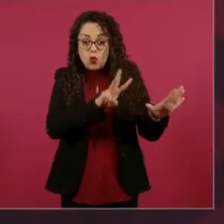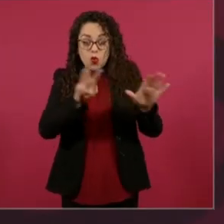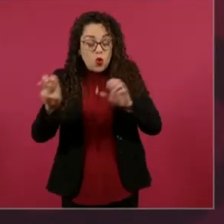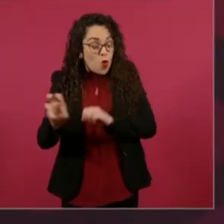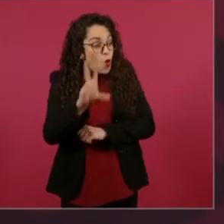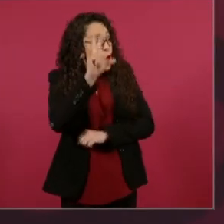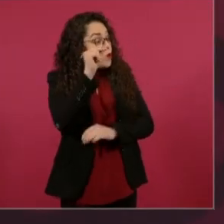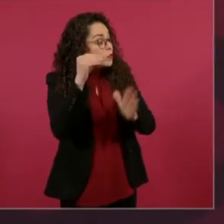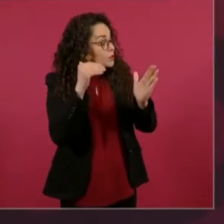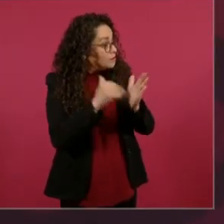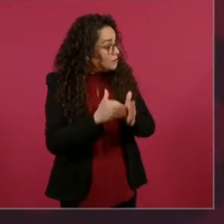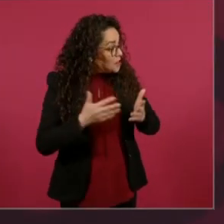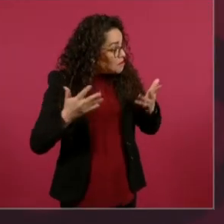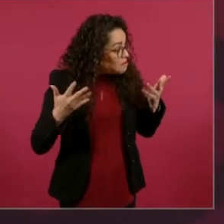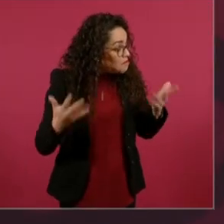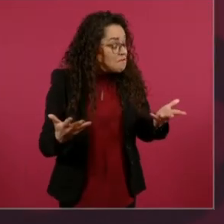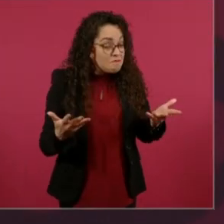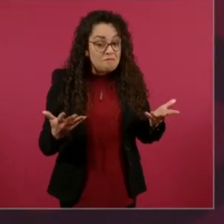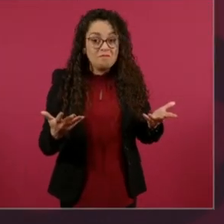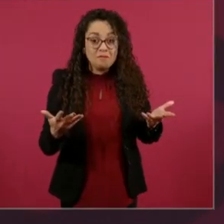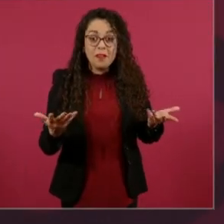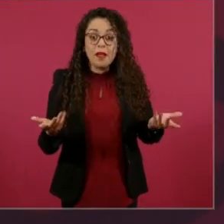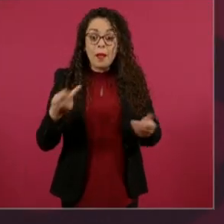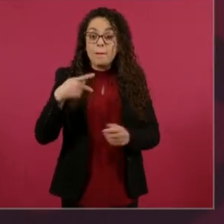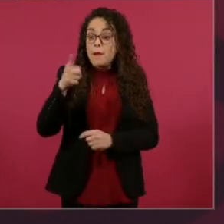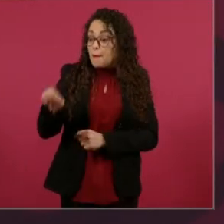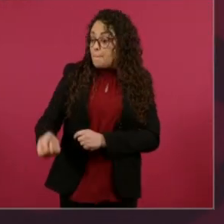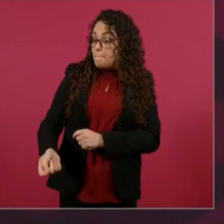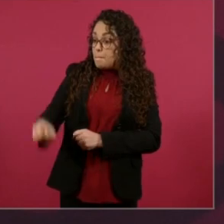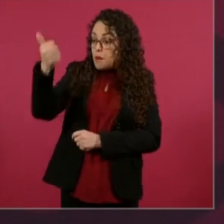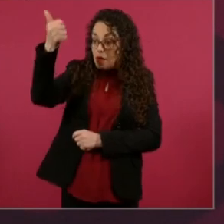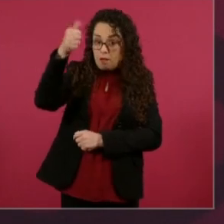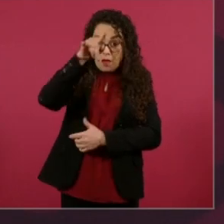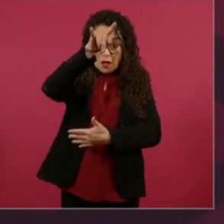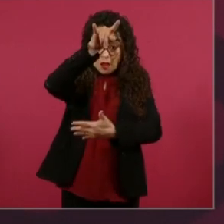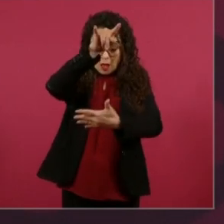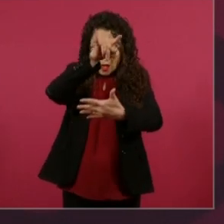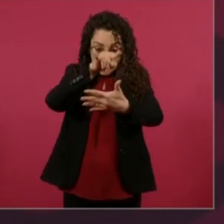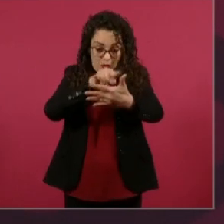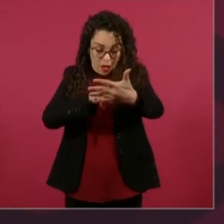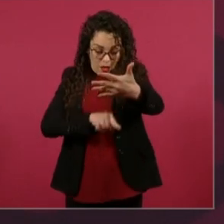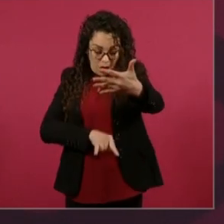Pero era la primera columna. No.